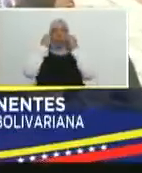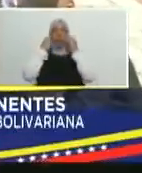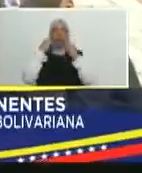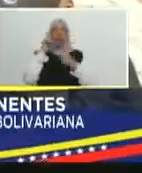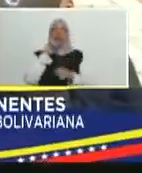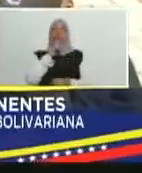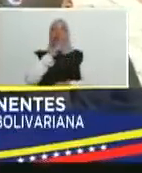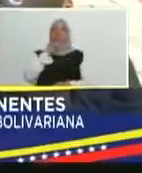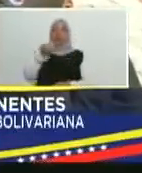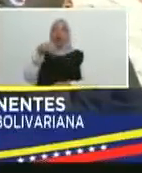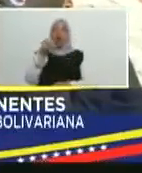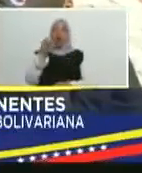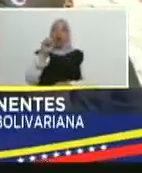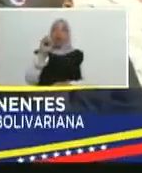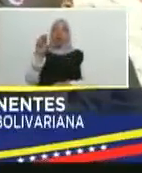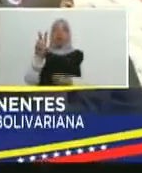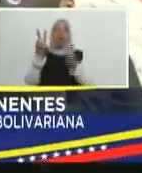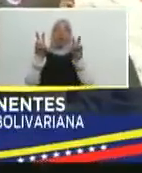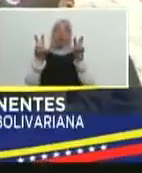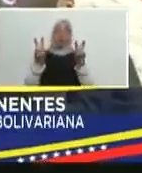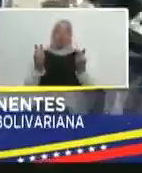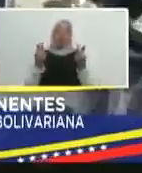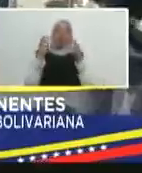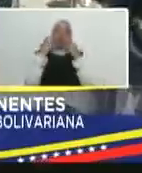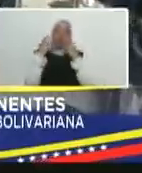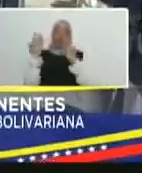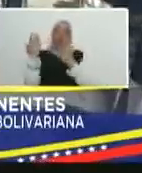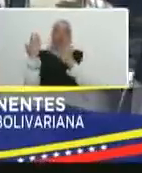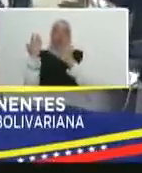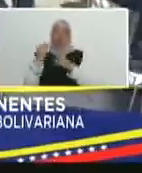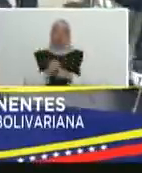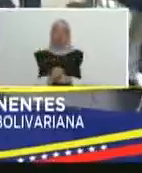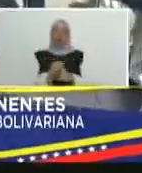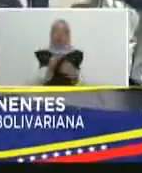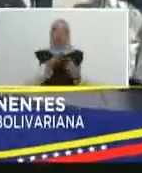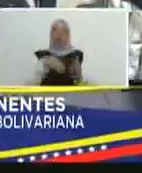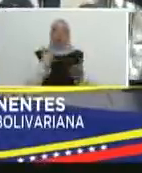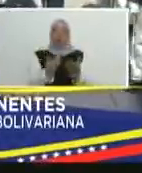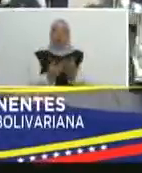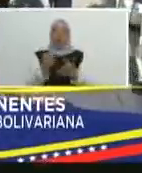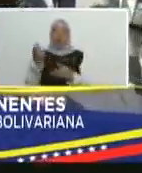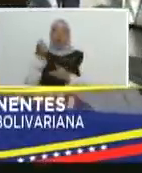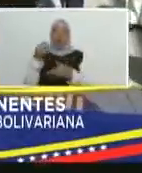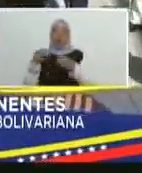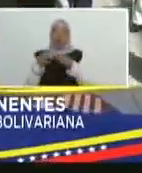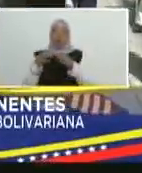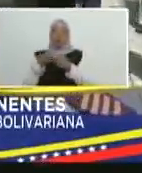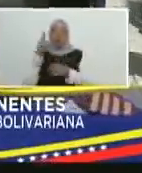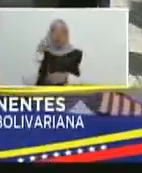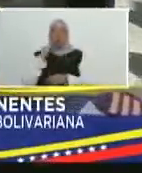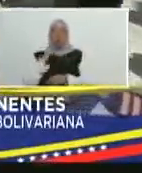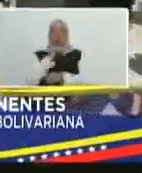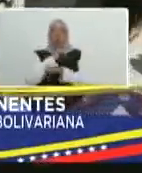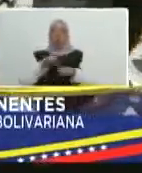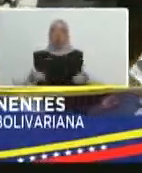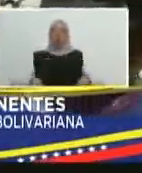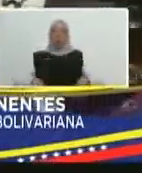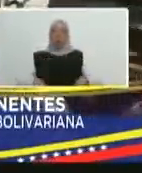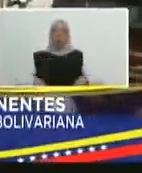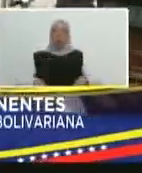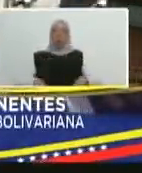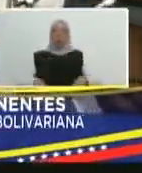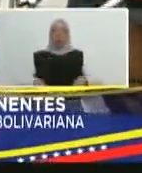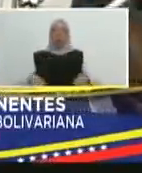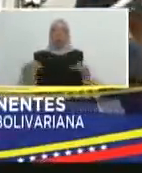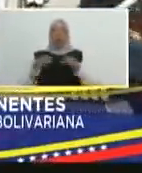Murga Batista, comandante general entrante. Recibo el estandarte del comando general del Ejército Bolivariano,